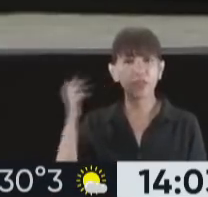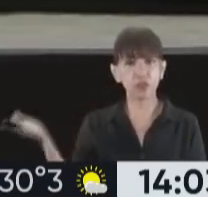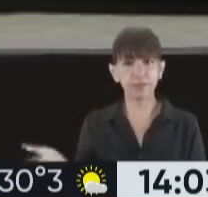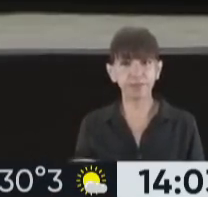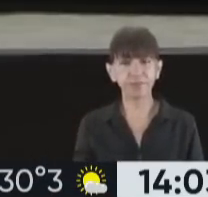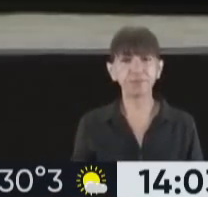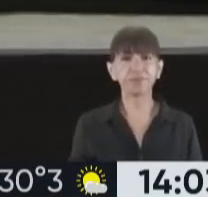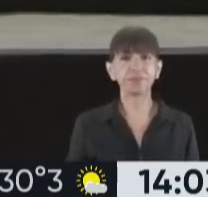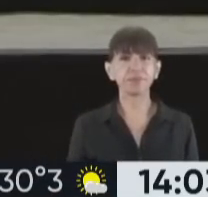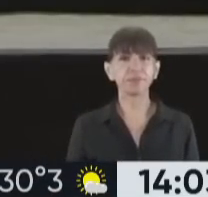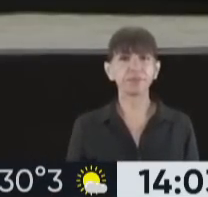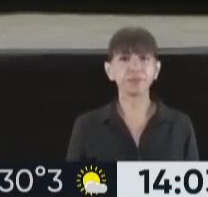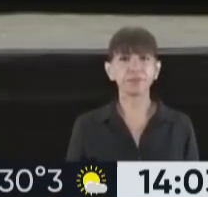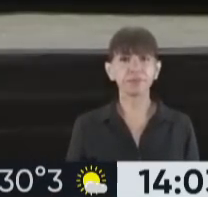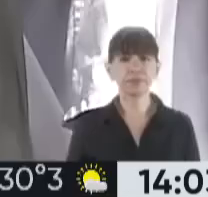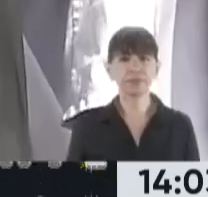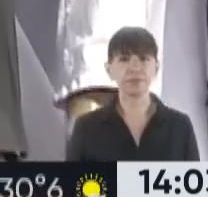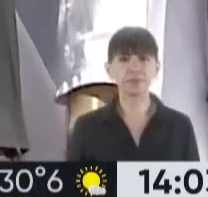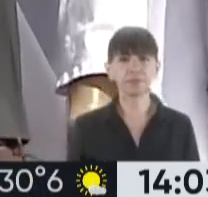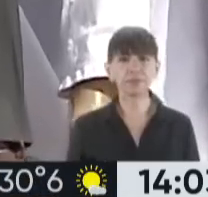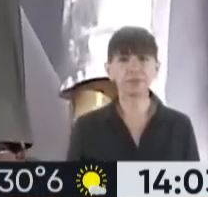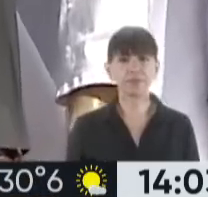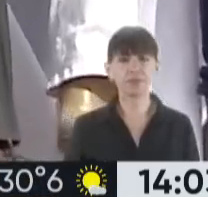Alberto Fernández.